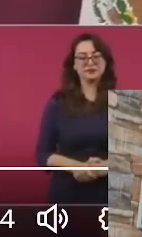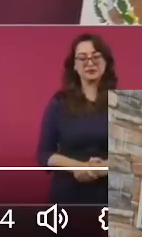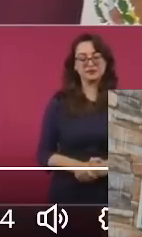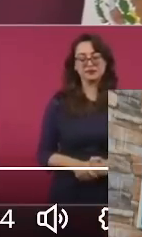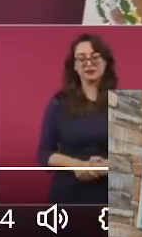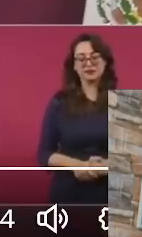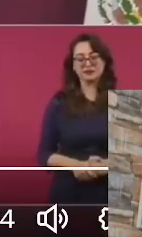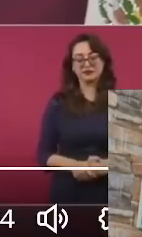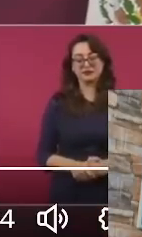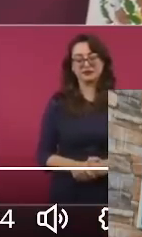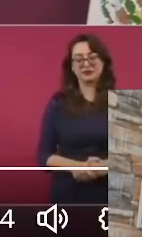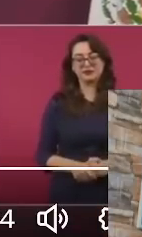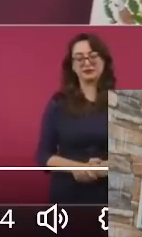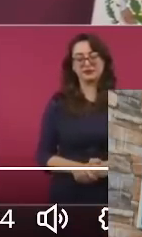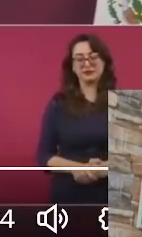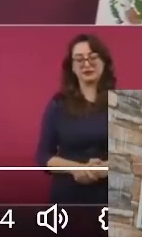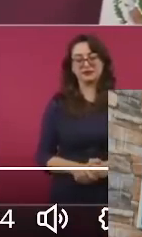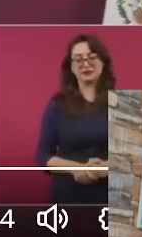es